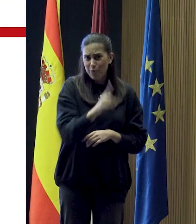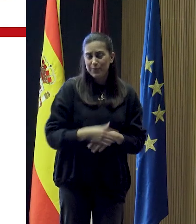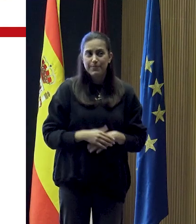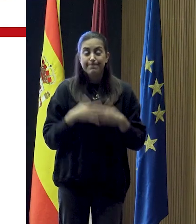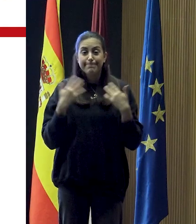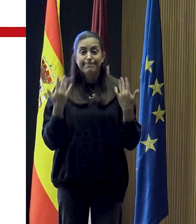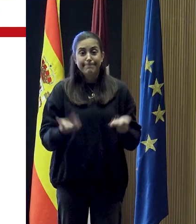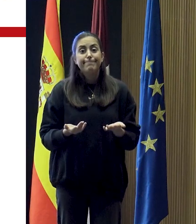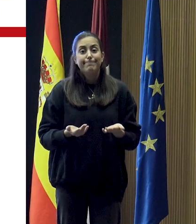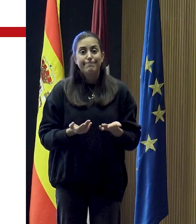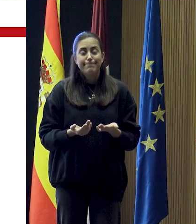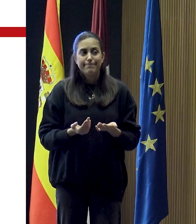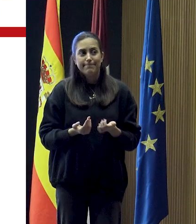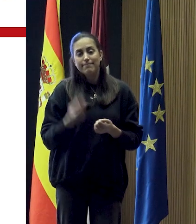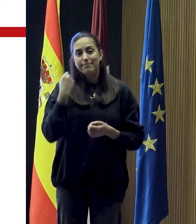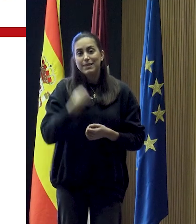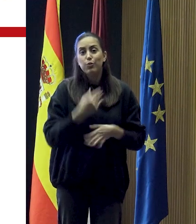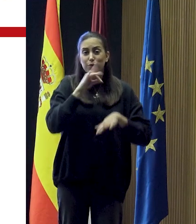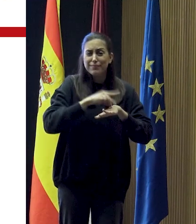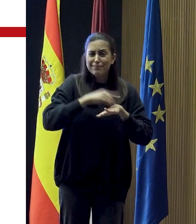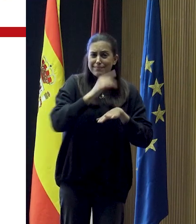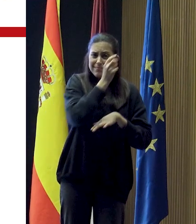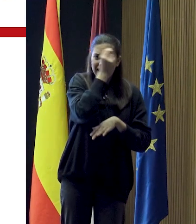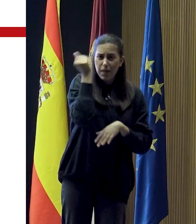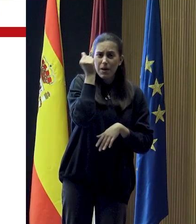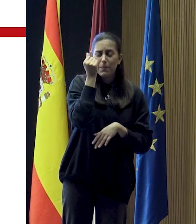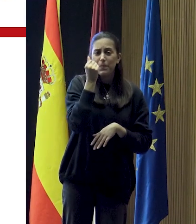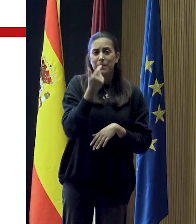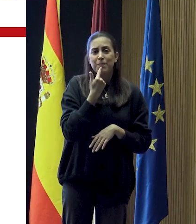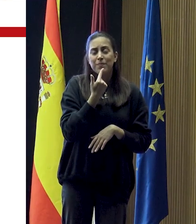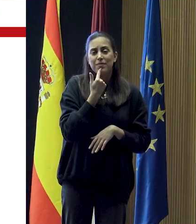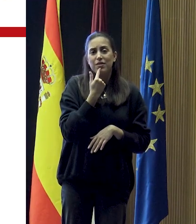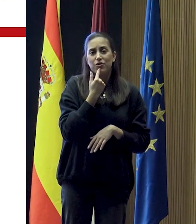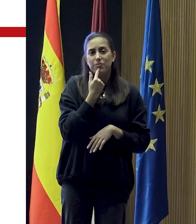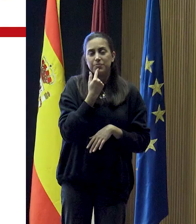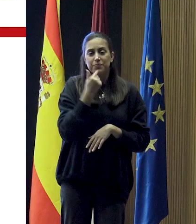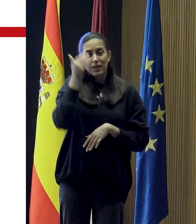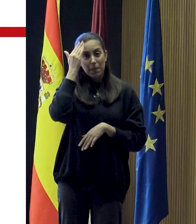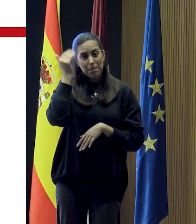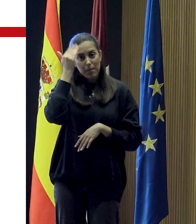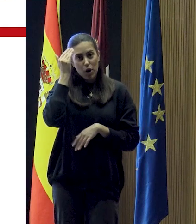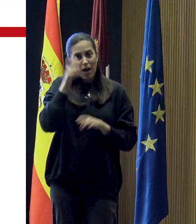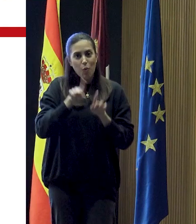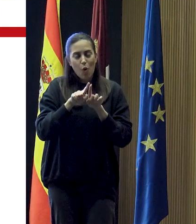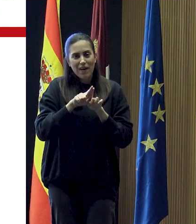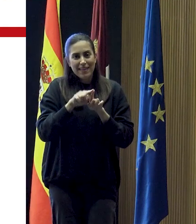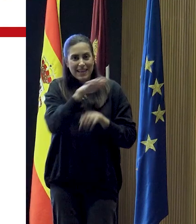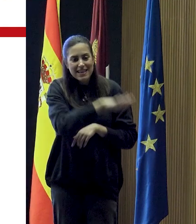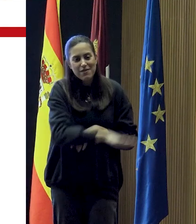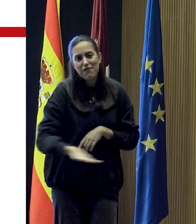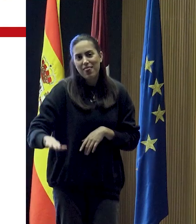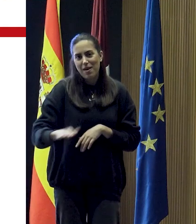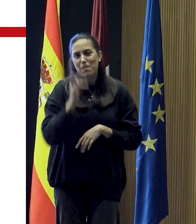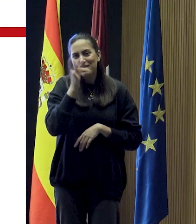Entonces, en la enfermedad de Alzheimer hemos dicho que se conserva la memoria retrógrada, es decir,